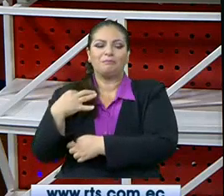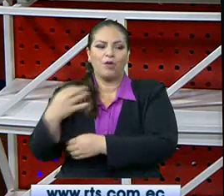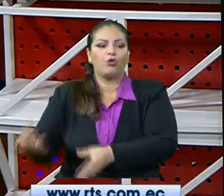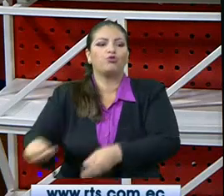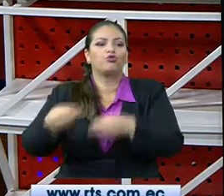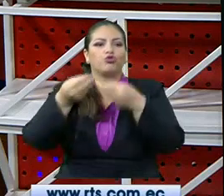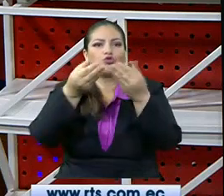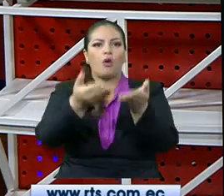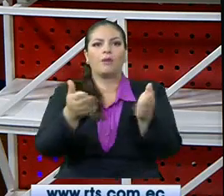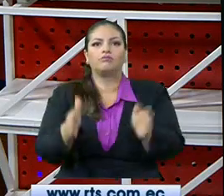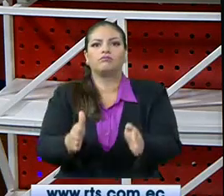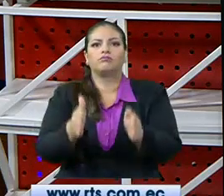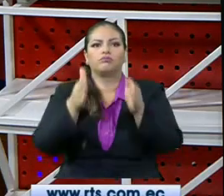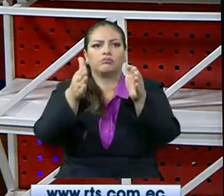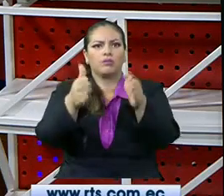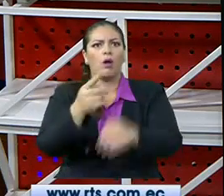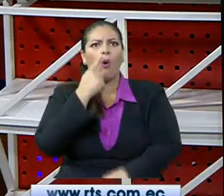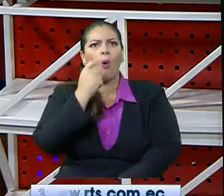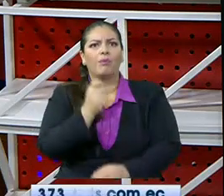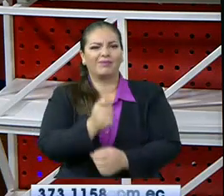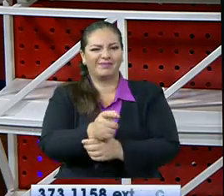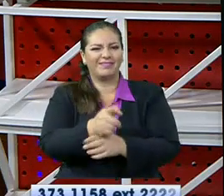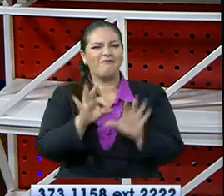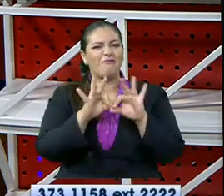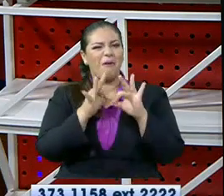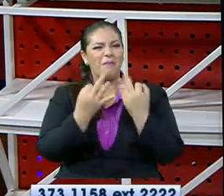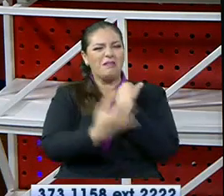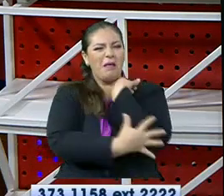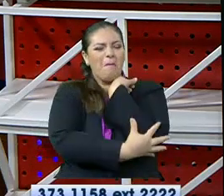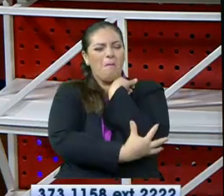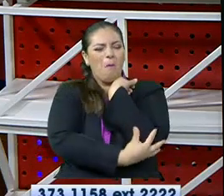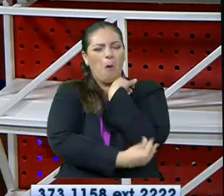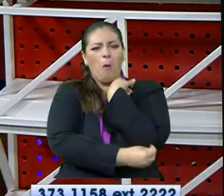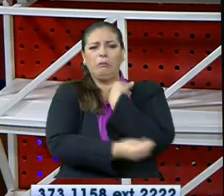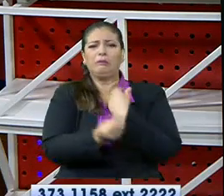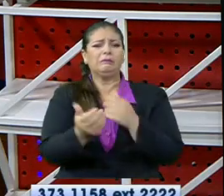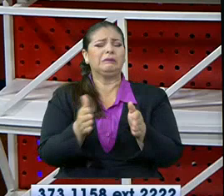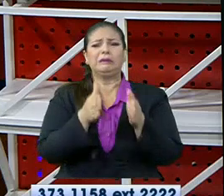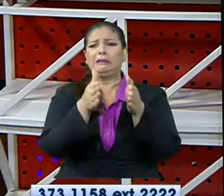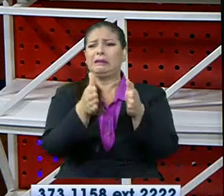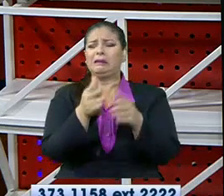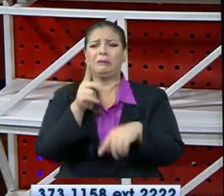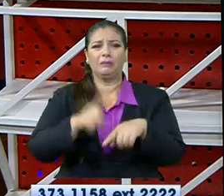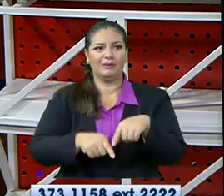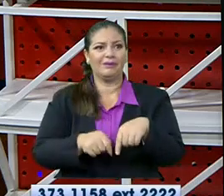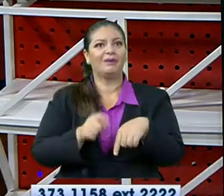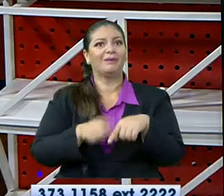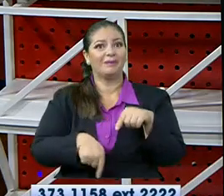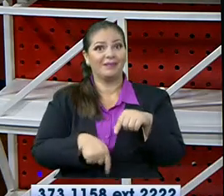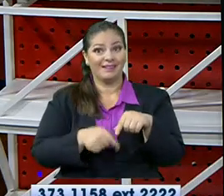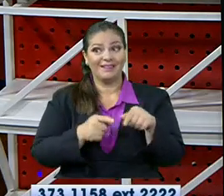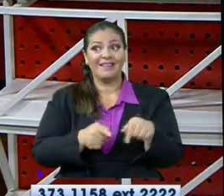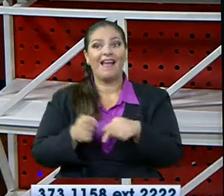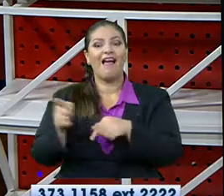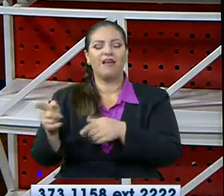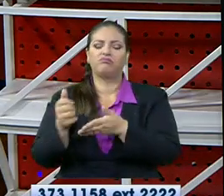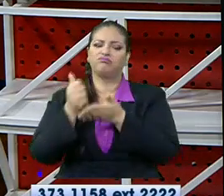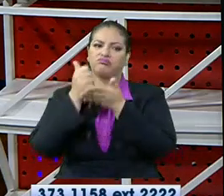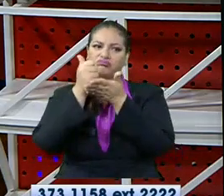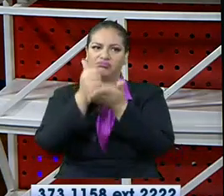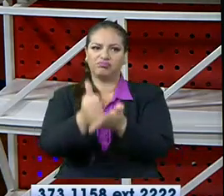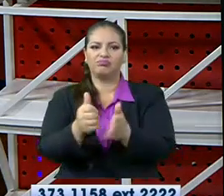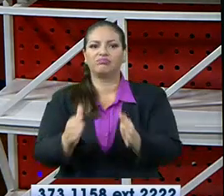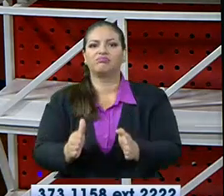inmediatamente. Imagínate, ahora pues solamente les queda una preocupación, son los $600 que hay que todavía pagar a la funeraria.